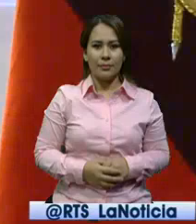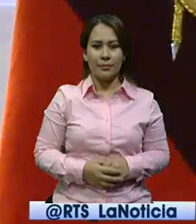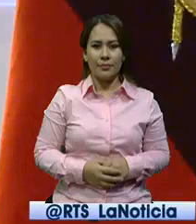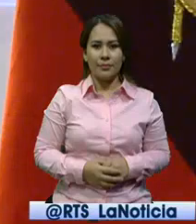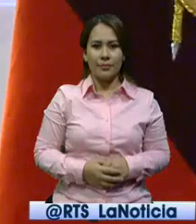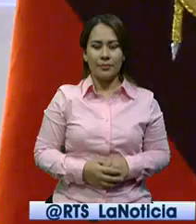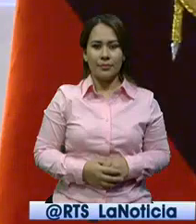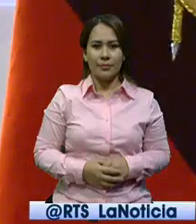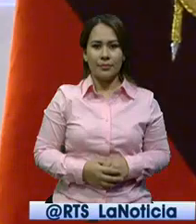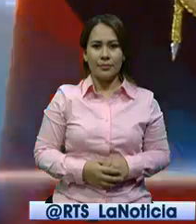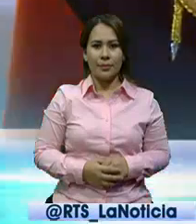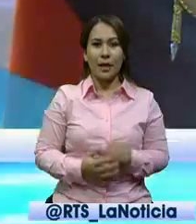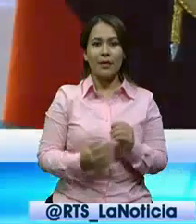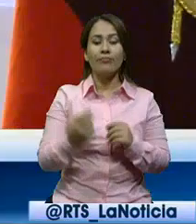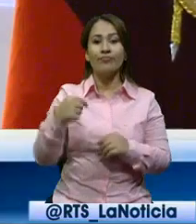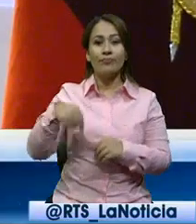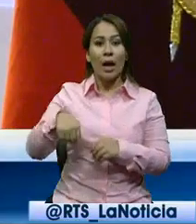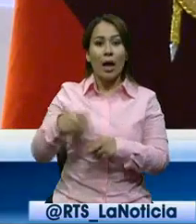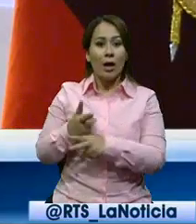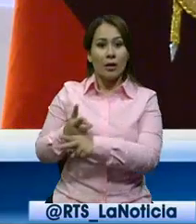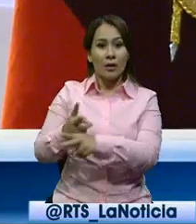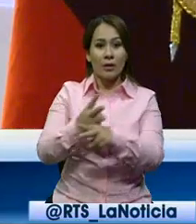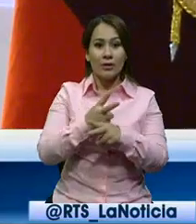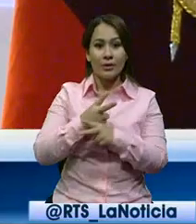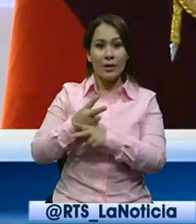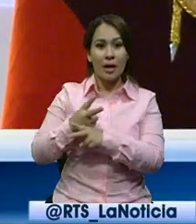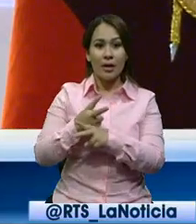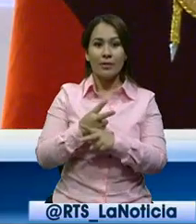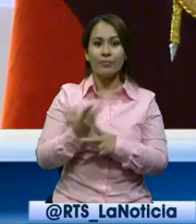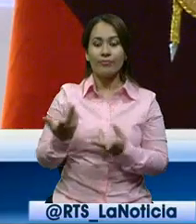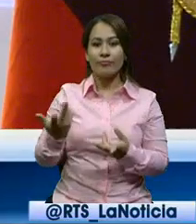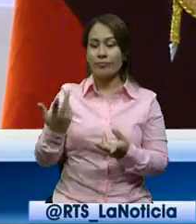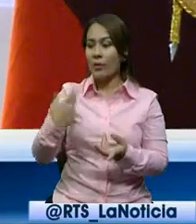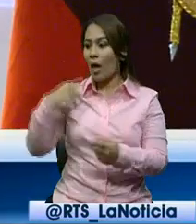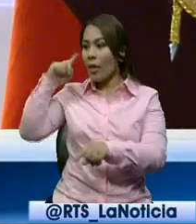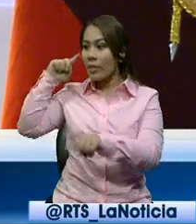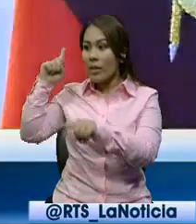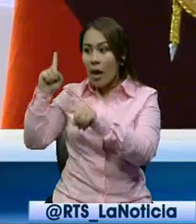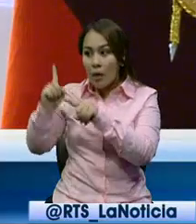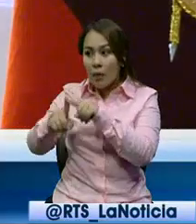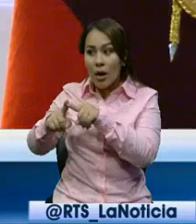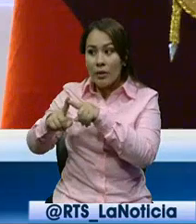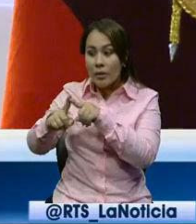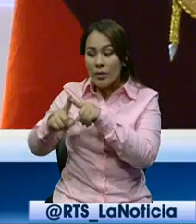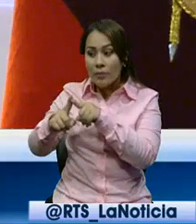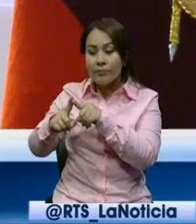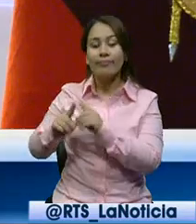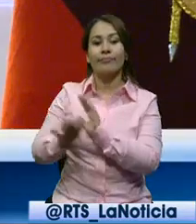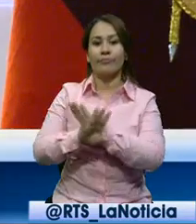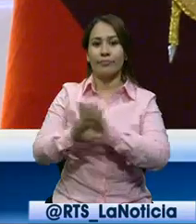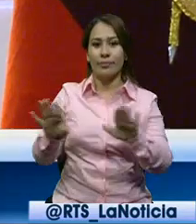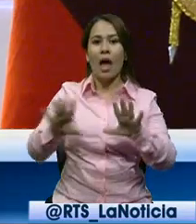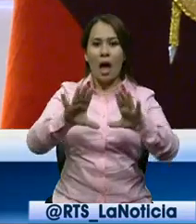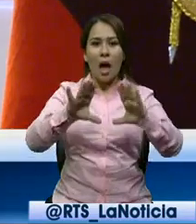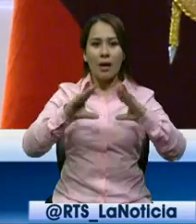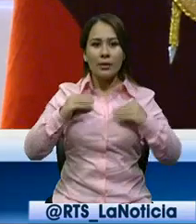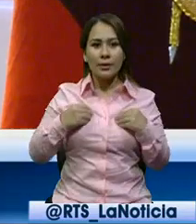El Consejo de Administración de la Legislatura, por unanimidad, ha decidido